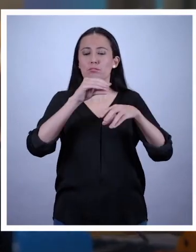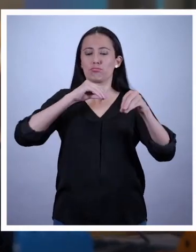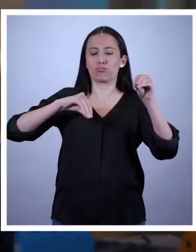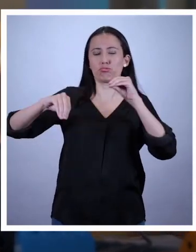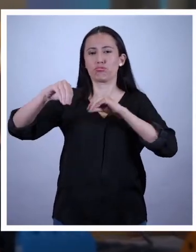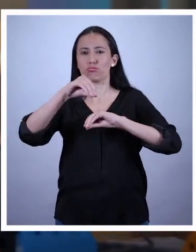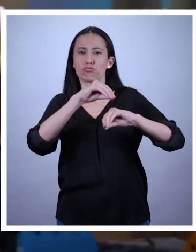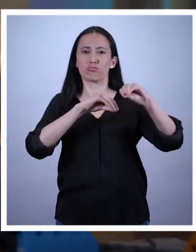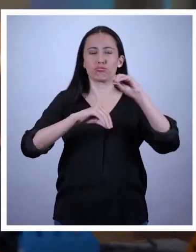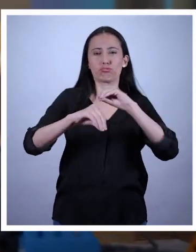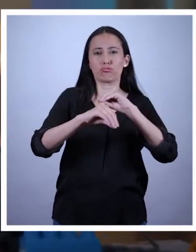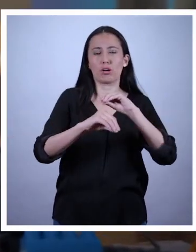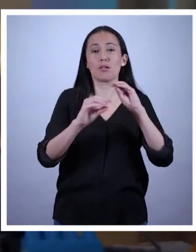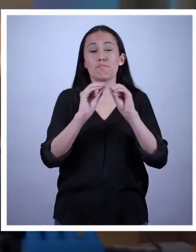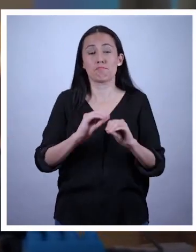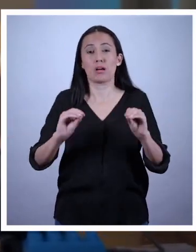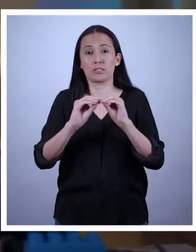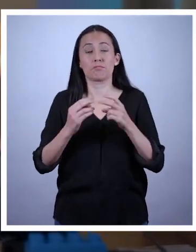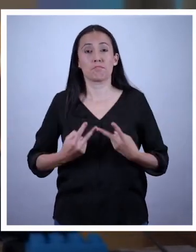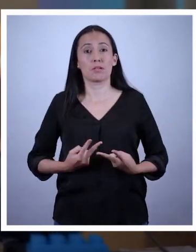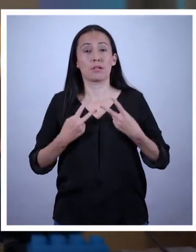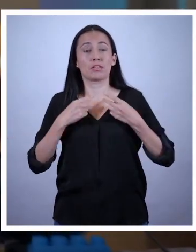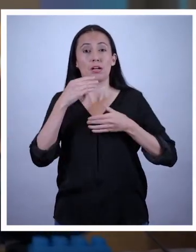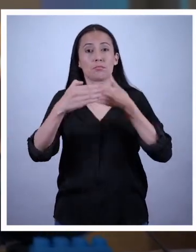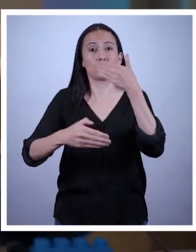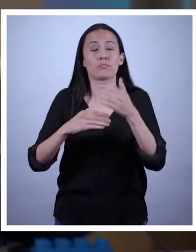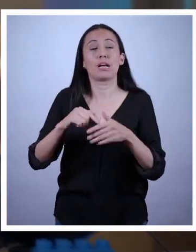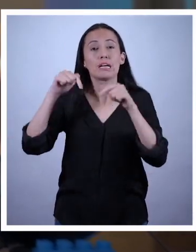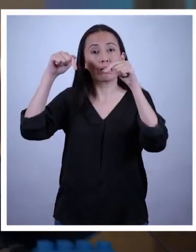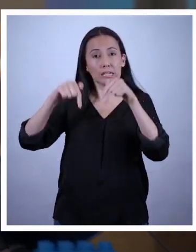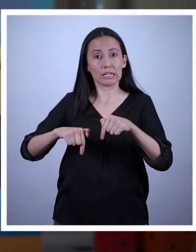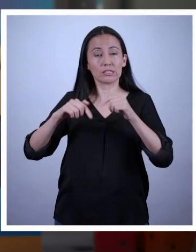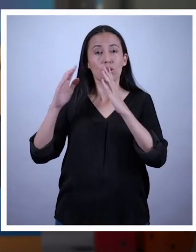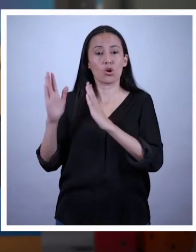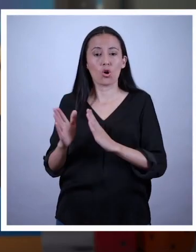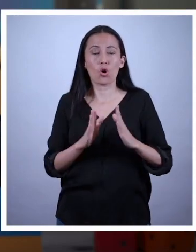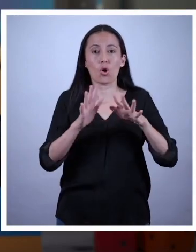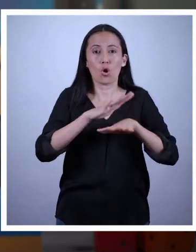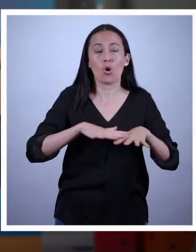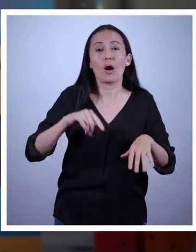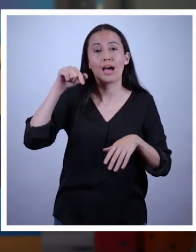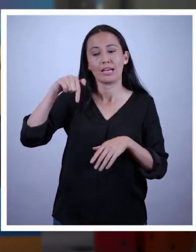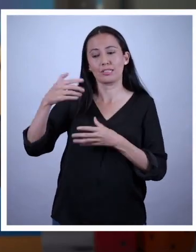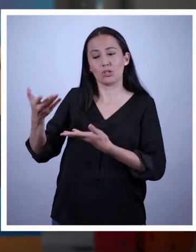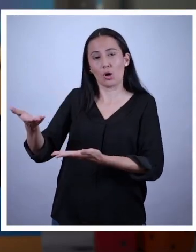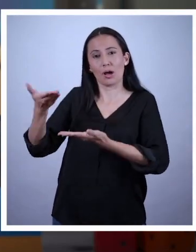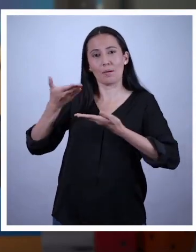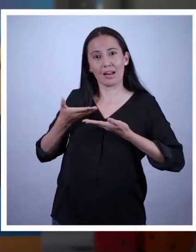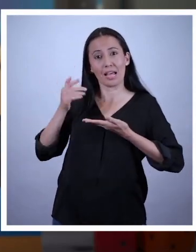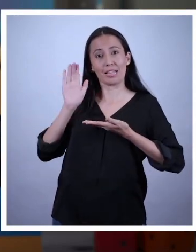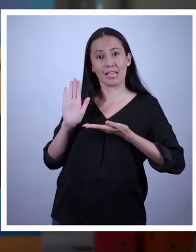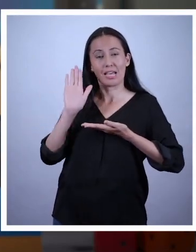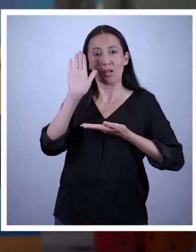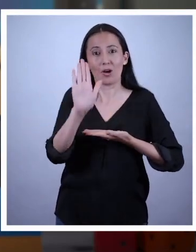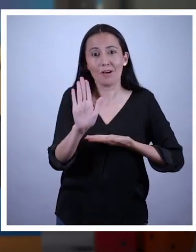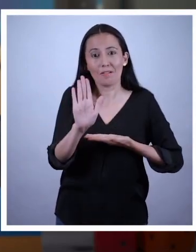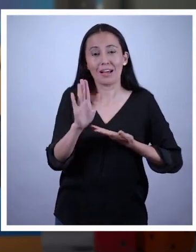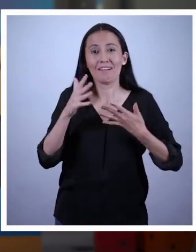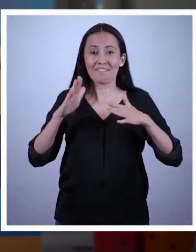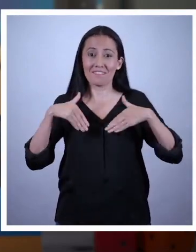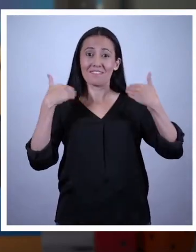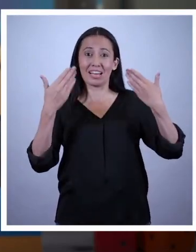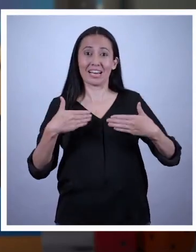lugares más cálidos y cómodos donde su supervivencia fue mucho más sencilla. Eso hizo que ahora sea posible que yo tenga a Benny